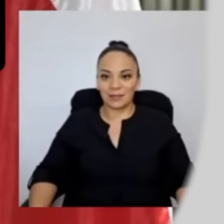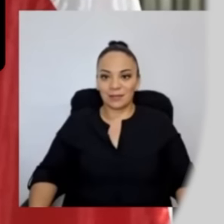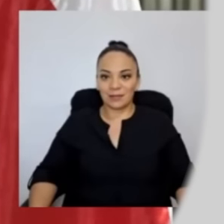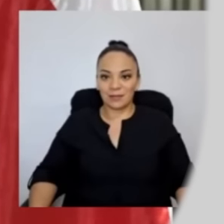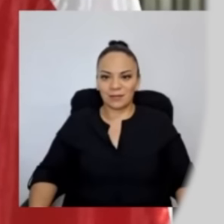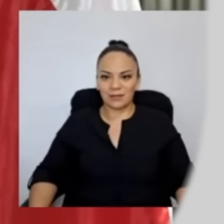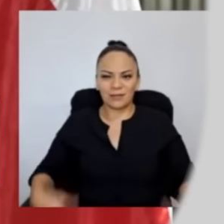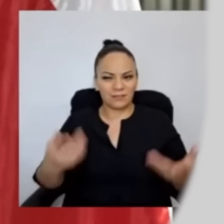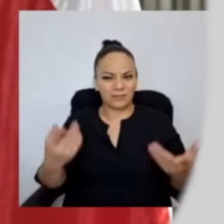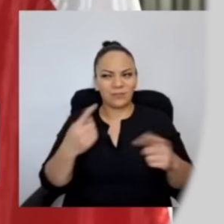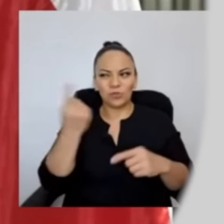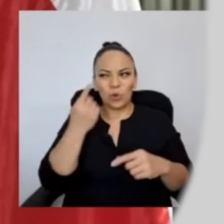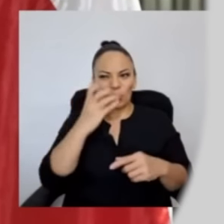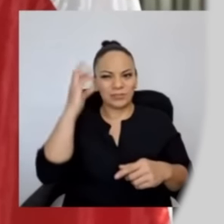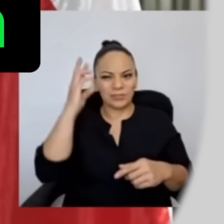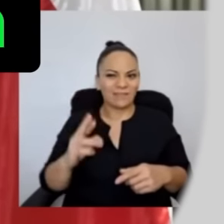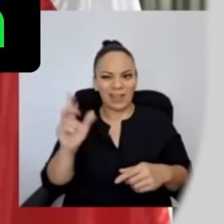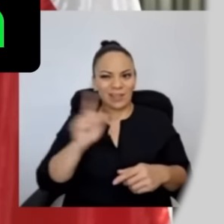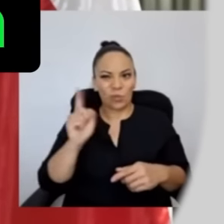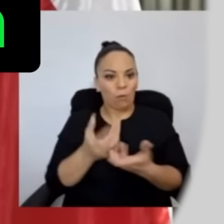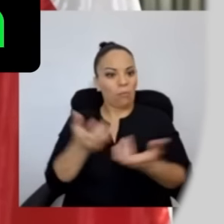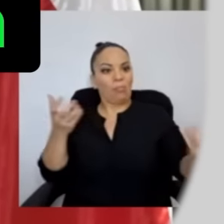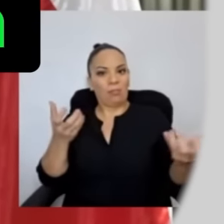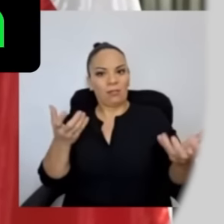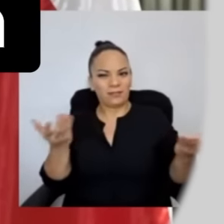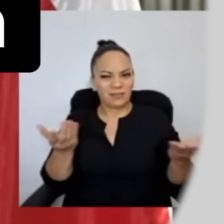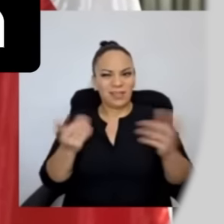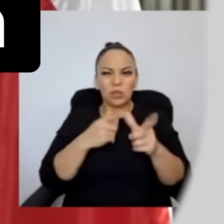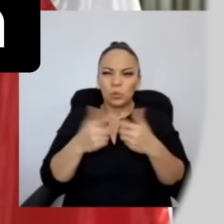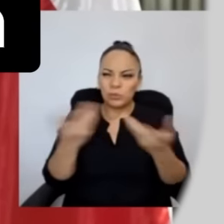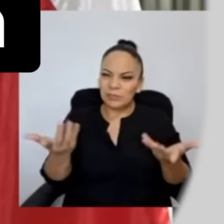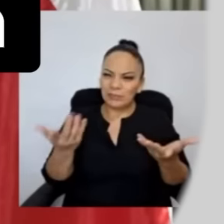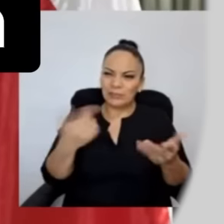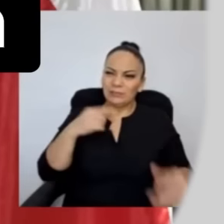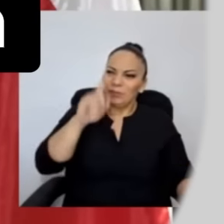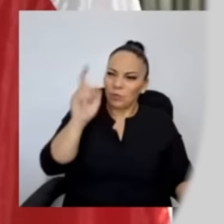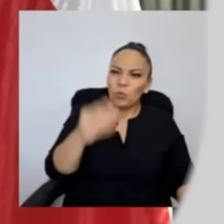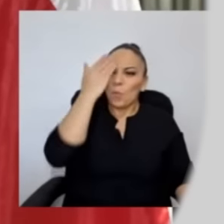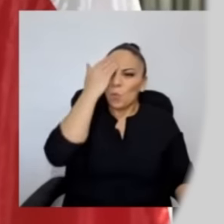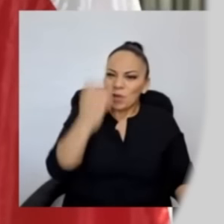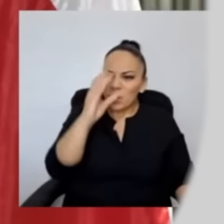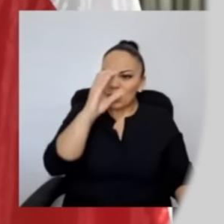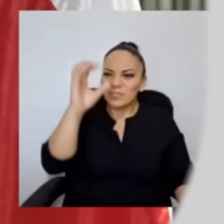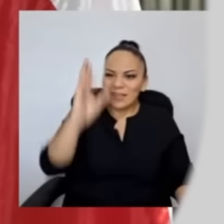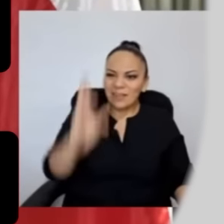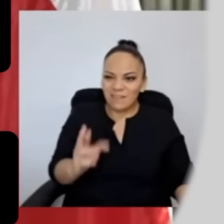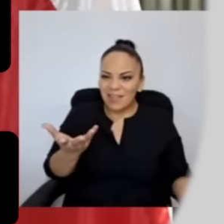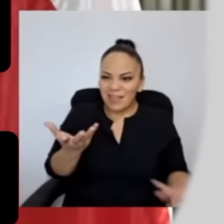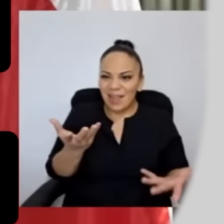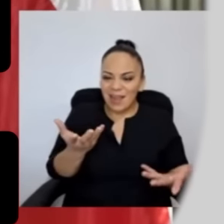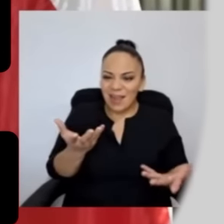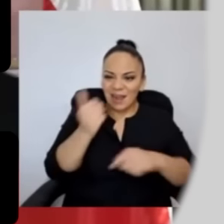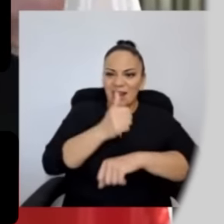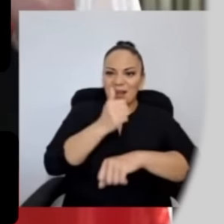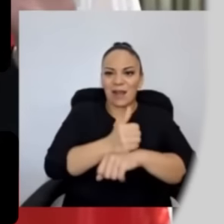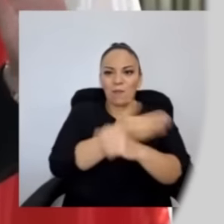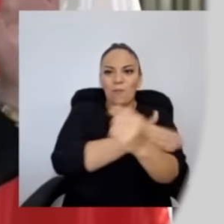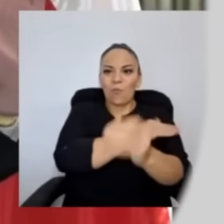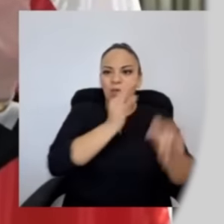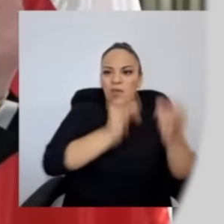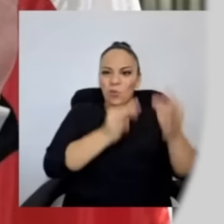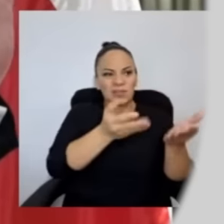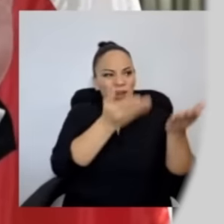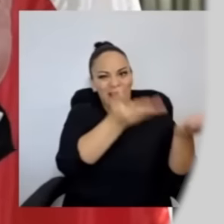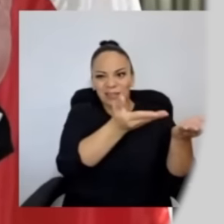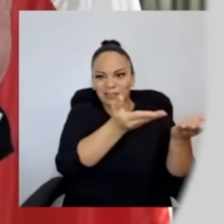Entonces, son preguntas de arquitectura de por qué en Costa Rica se hizo un Poder Judicial que en ninguna parte del mundo se ha